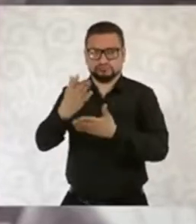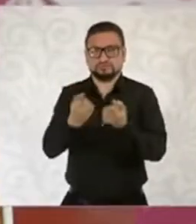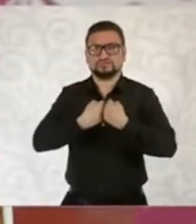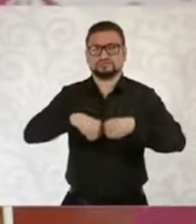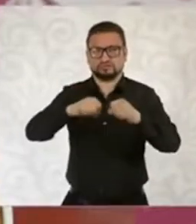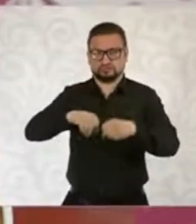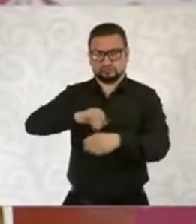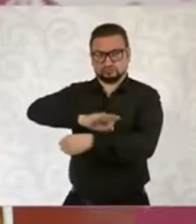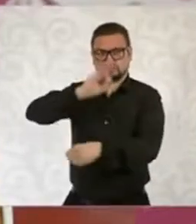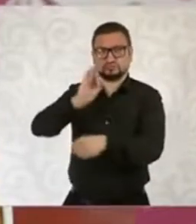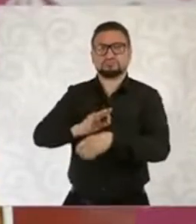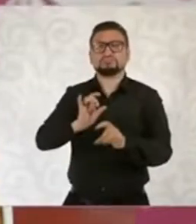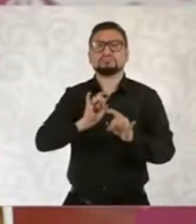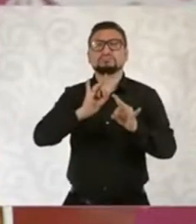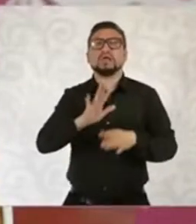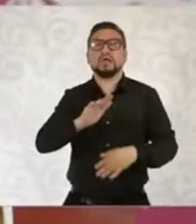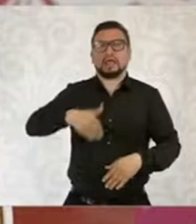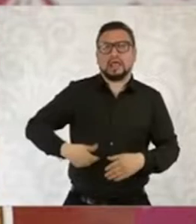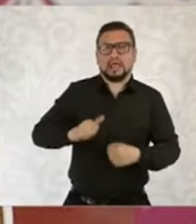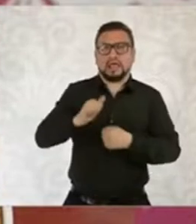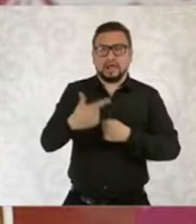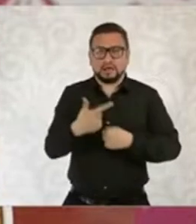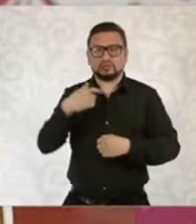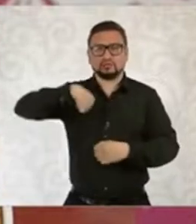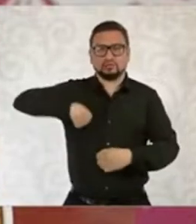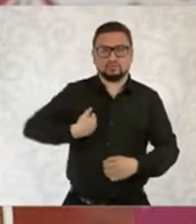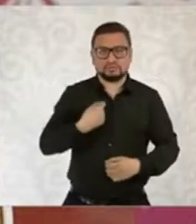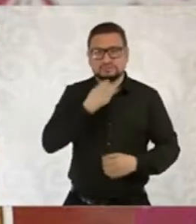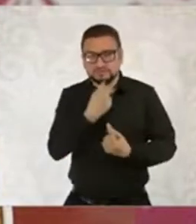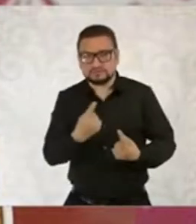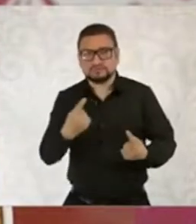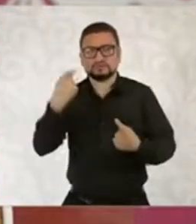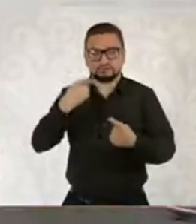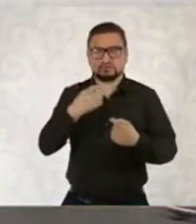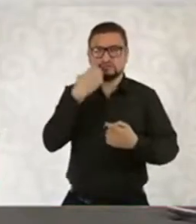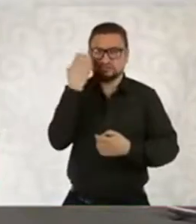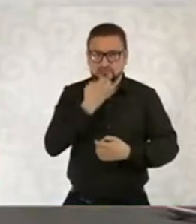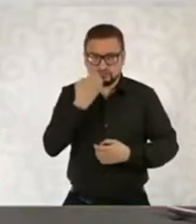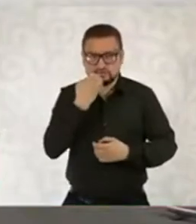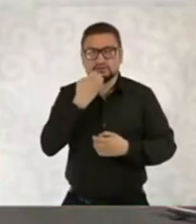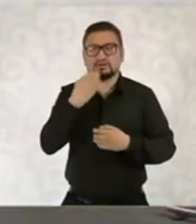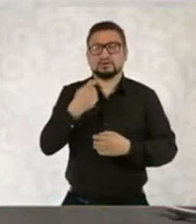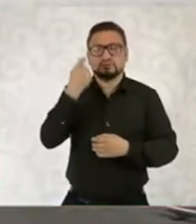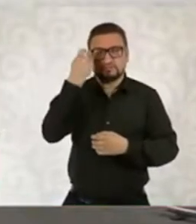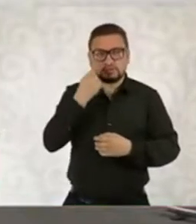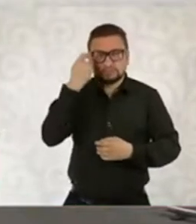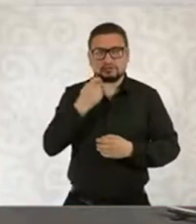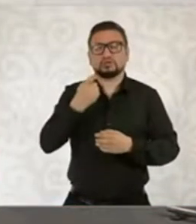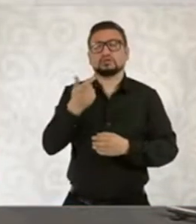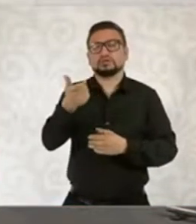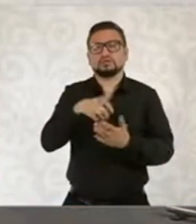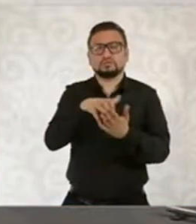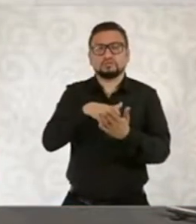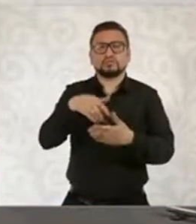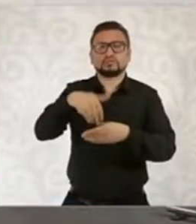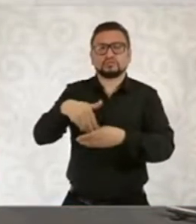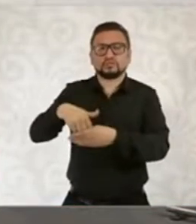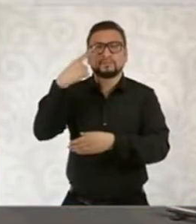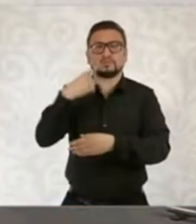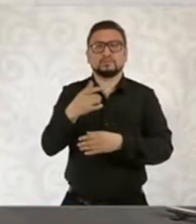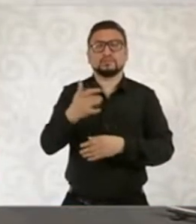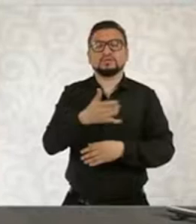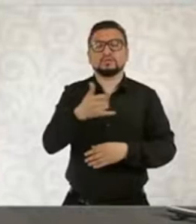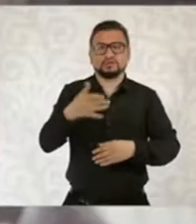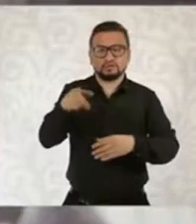médica, protección por accidentes, guarderías, pensiones, así como ahorro para vivienda en el Infonavit. Con la reforma